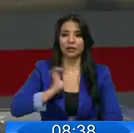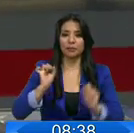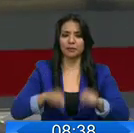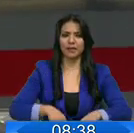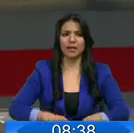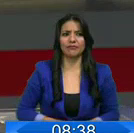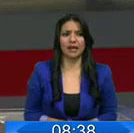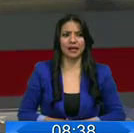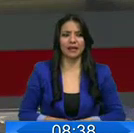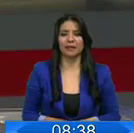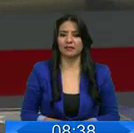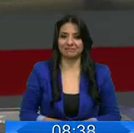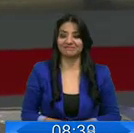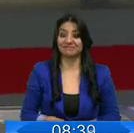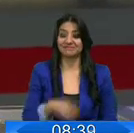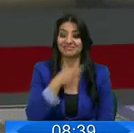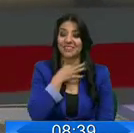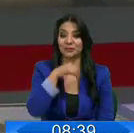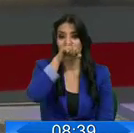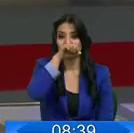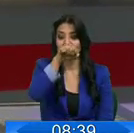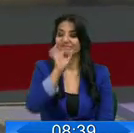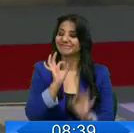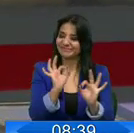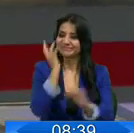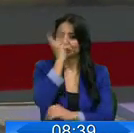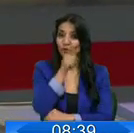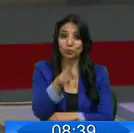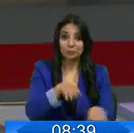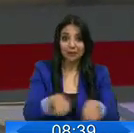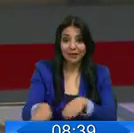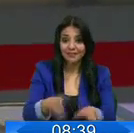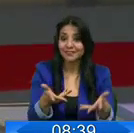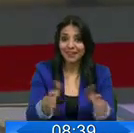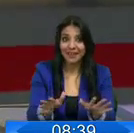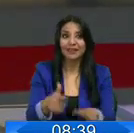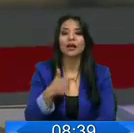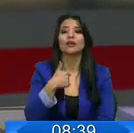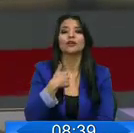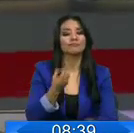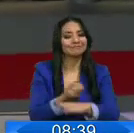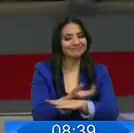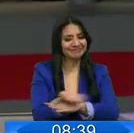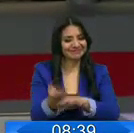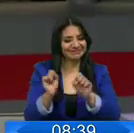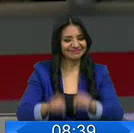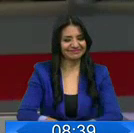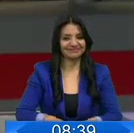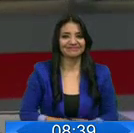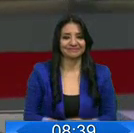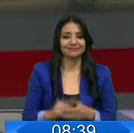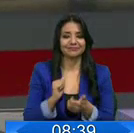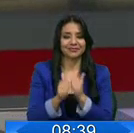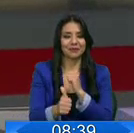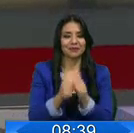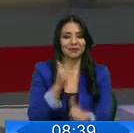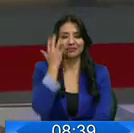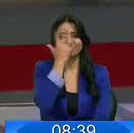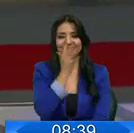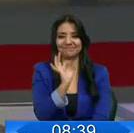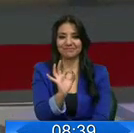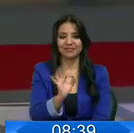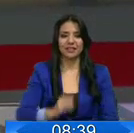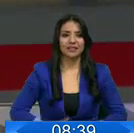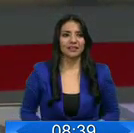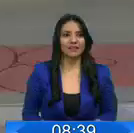realmente apasionante y lindísimo. Si usted no ha patinado, yo le reto a que lo haga. Deporte de maravilla. Veamos.